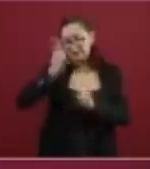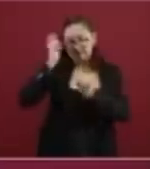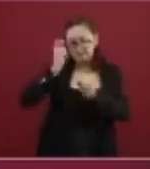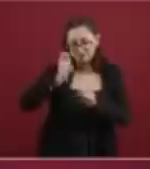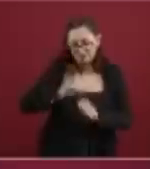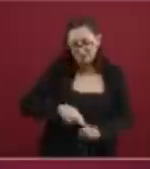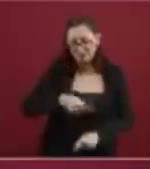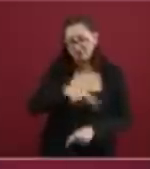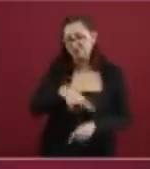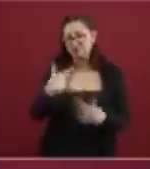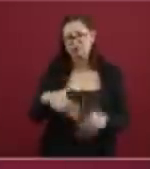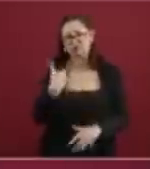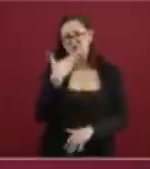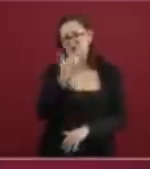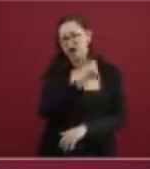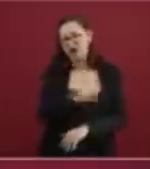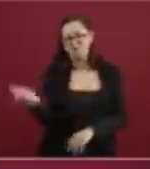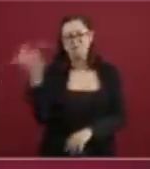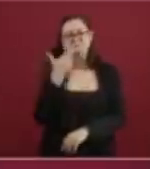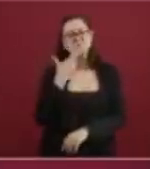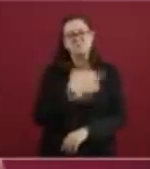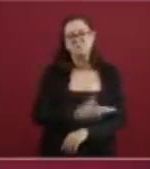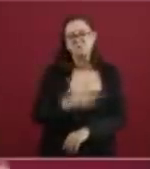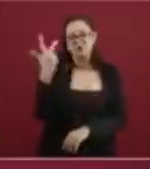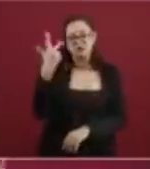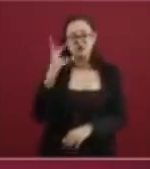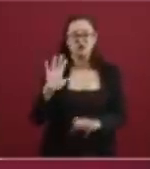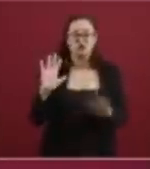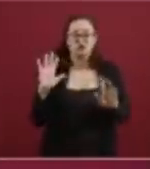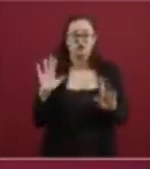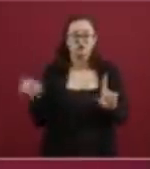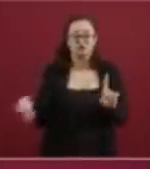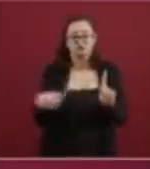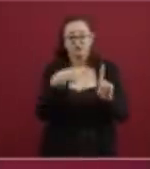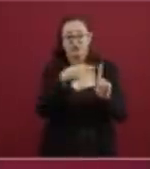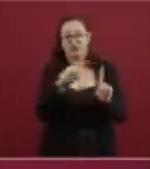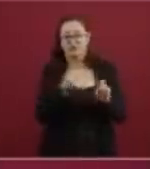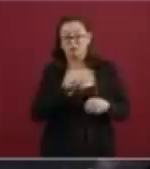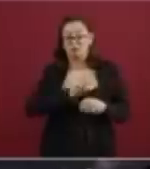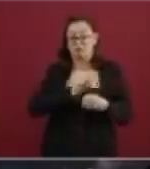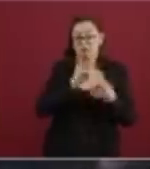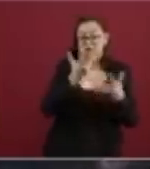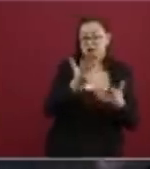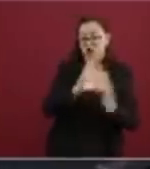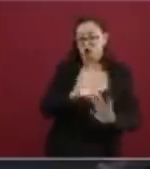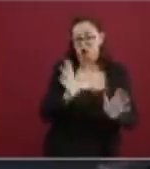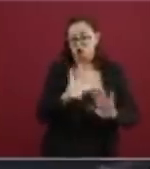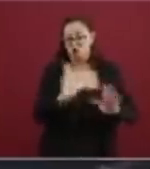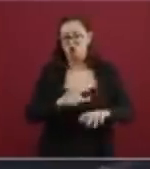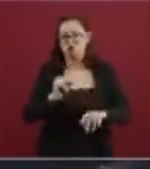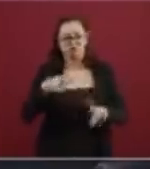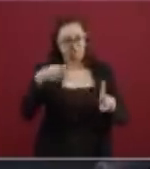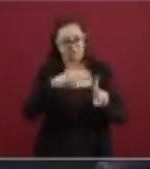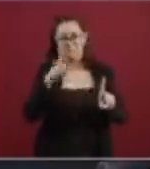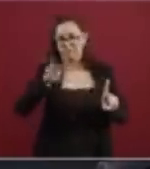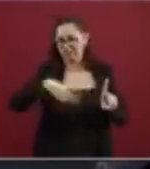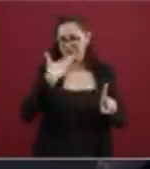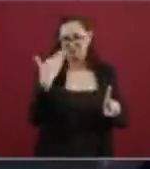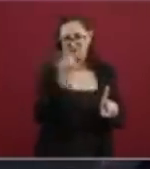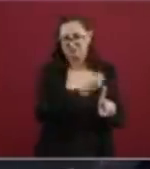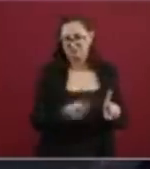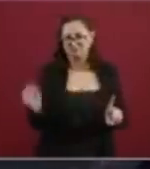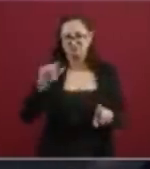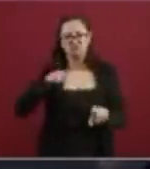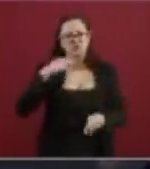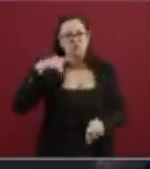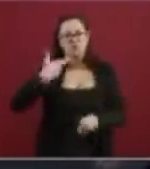uno de los mejores arqueólogos, no lo digo porque se haya expresado así, sino porque pues fue el encargado